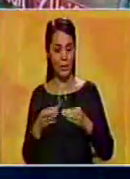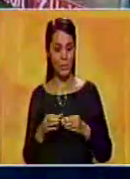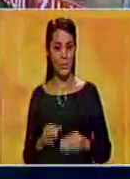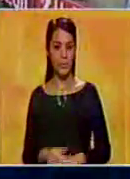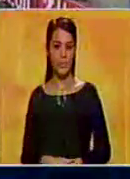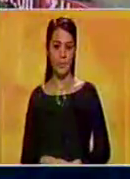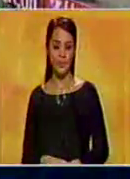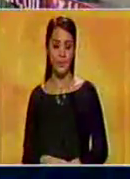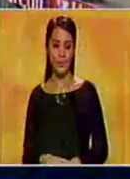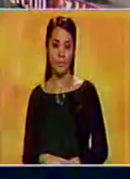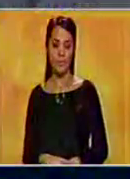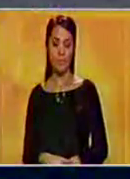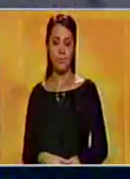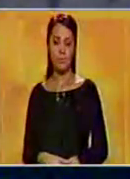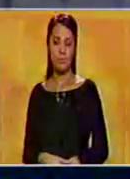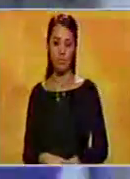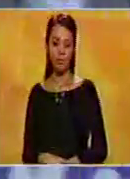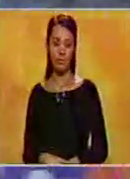sajón.